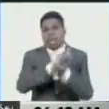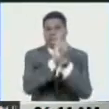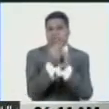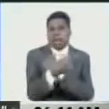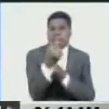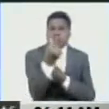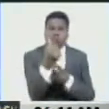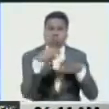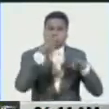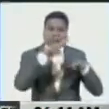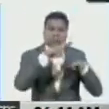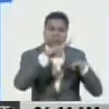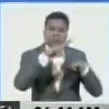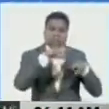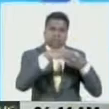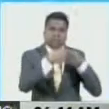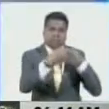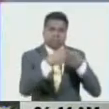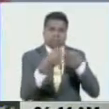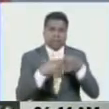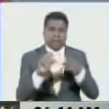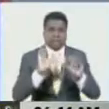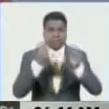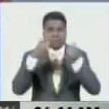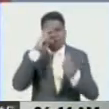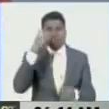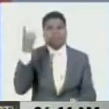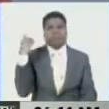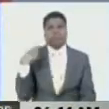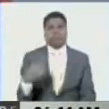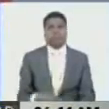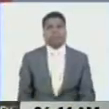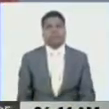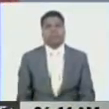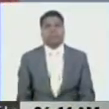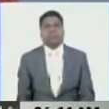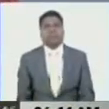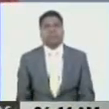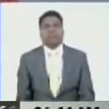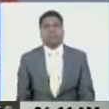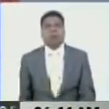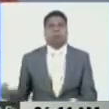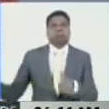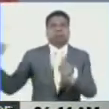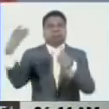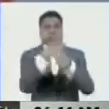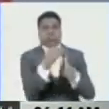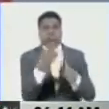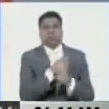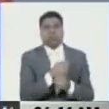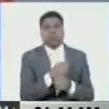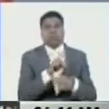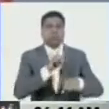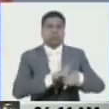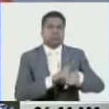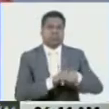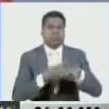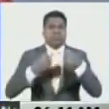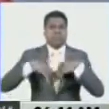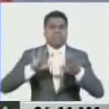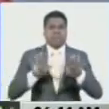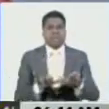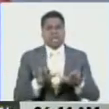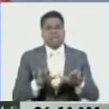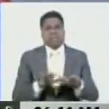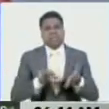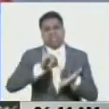bolivariana que anunció el presidente a comienzos del año pasado. Y eso logró, por un tiempo, contener el alza de